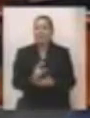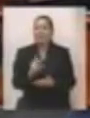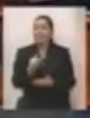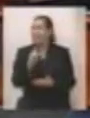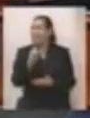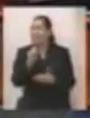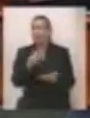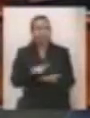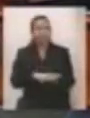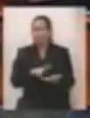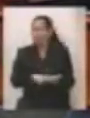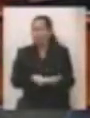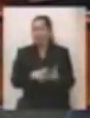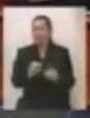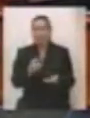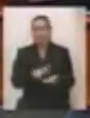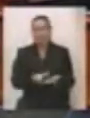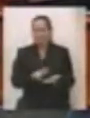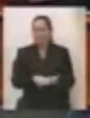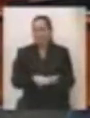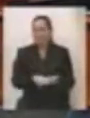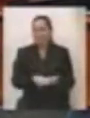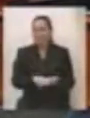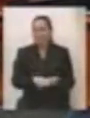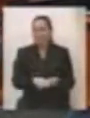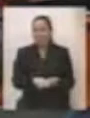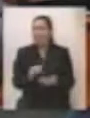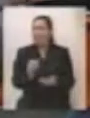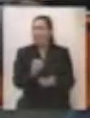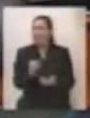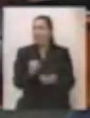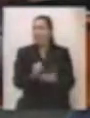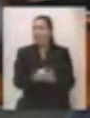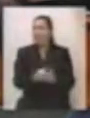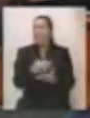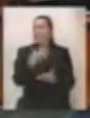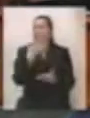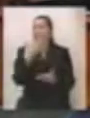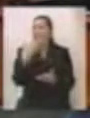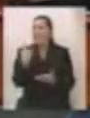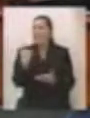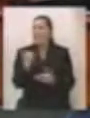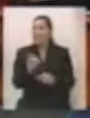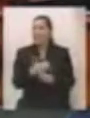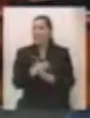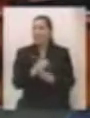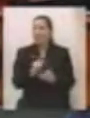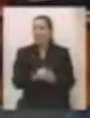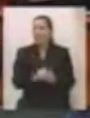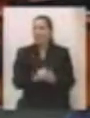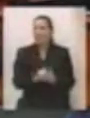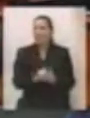está aprobando, no se está queriendo aprobar la fórmula primigenia, sino que se ha mejorado esta fórmula en